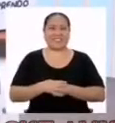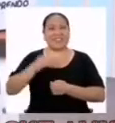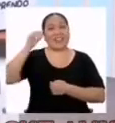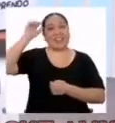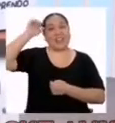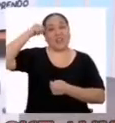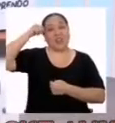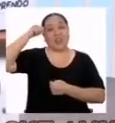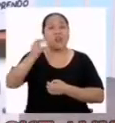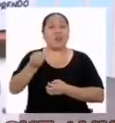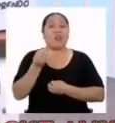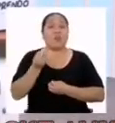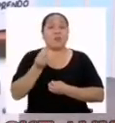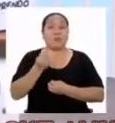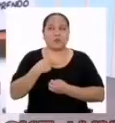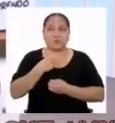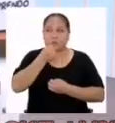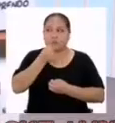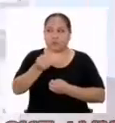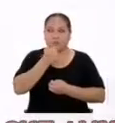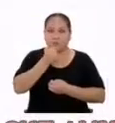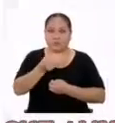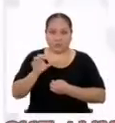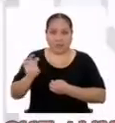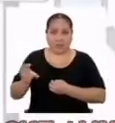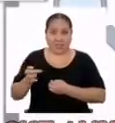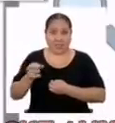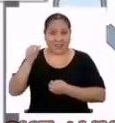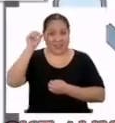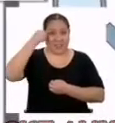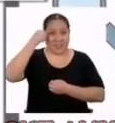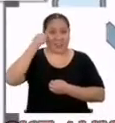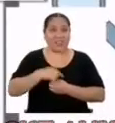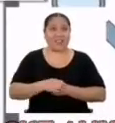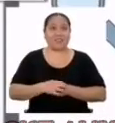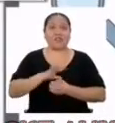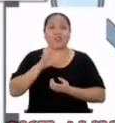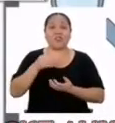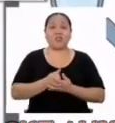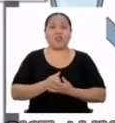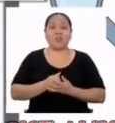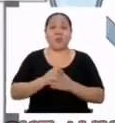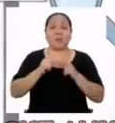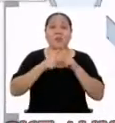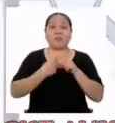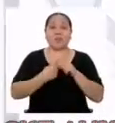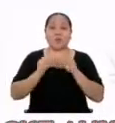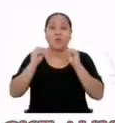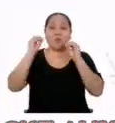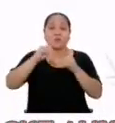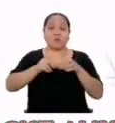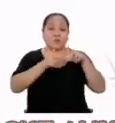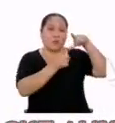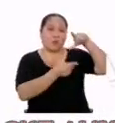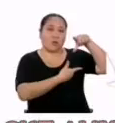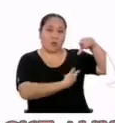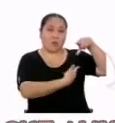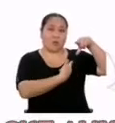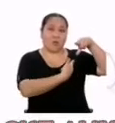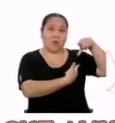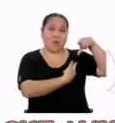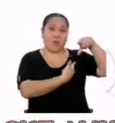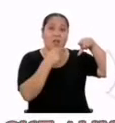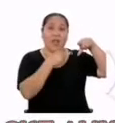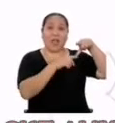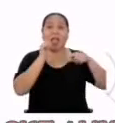¿Recuerdan cómo es que llegué a dar una entrevista de radio? Todo empezó cuando nos propusimos hacer un afiche sobre la